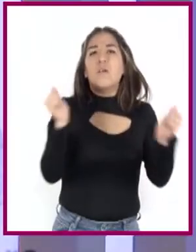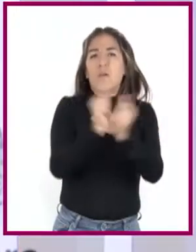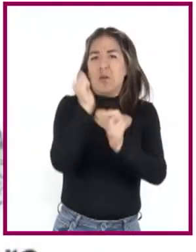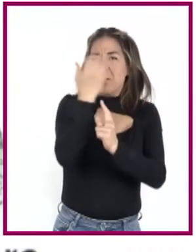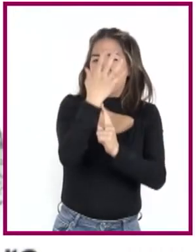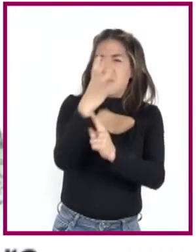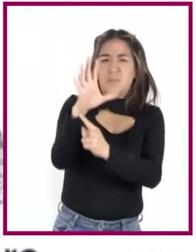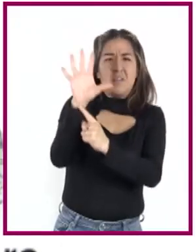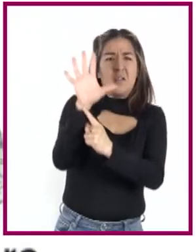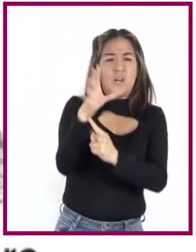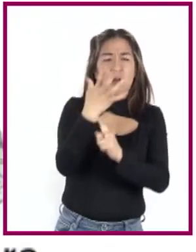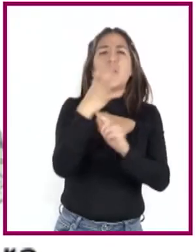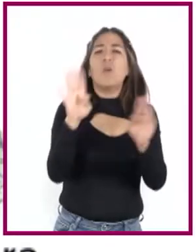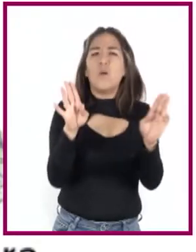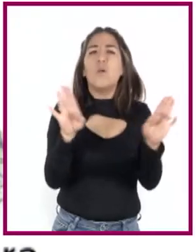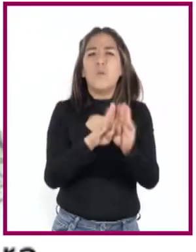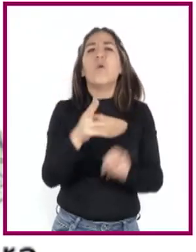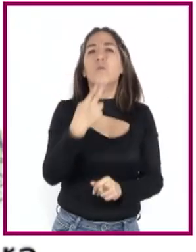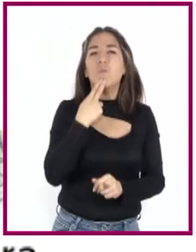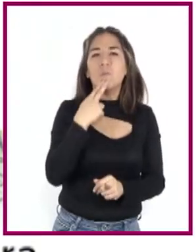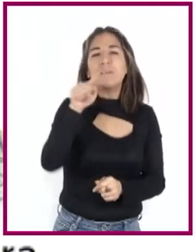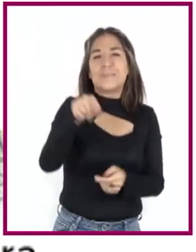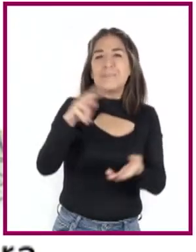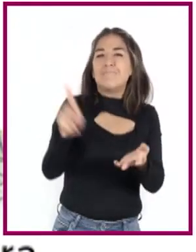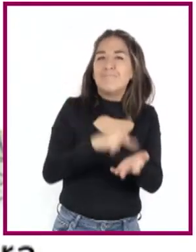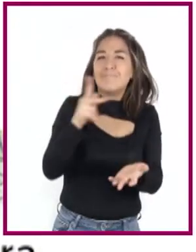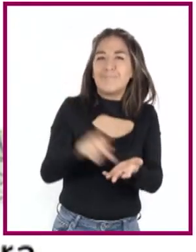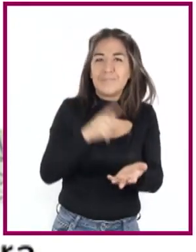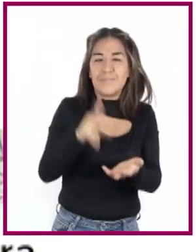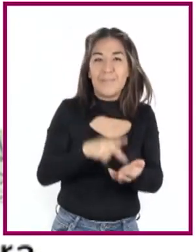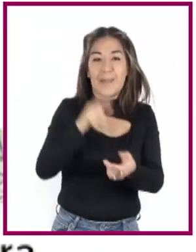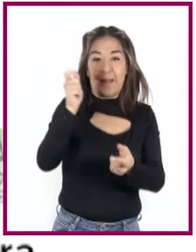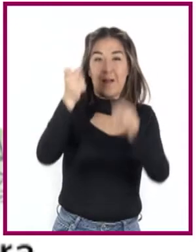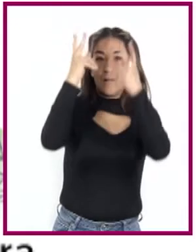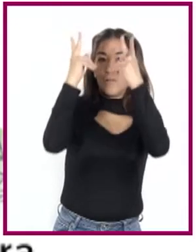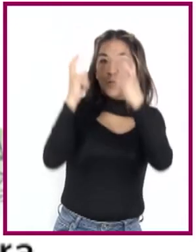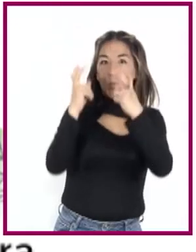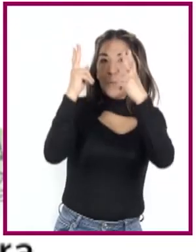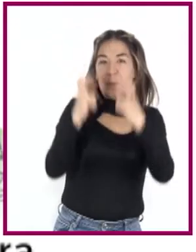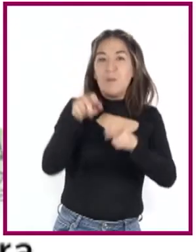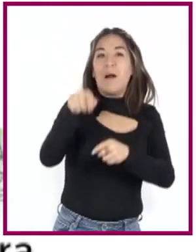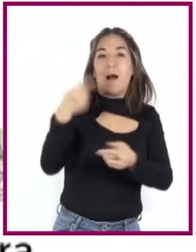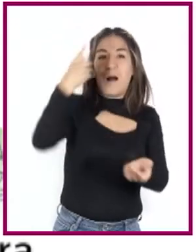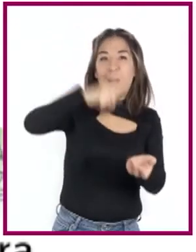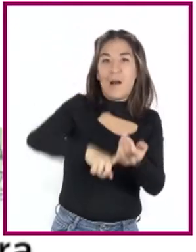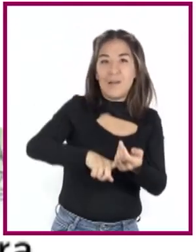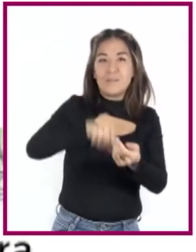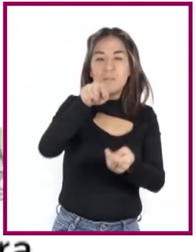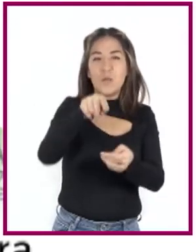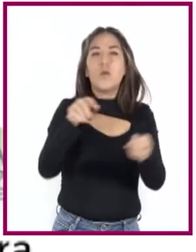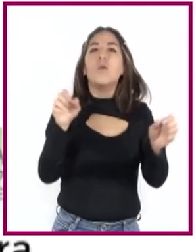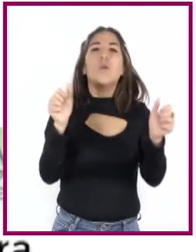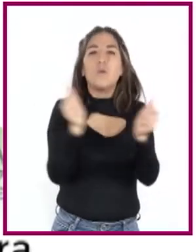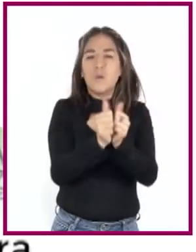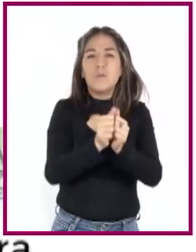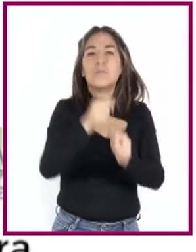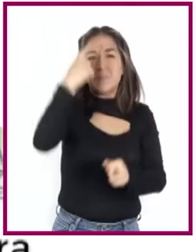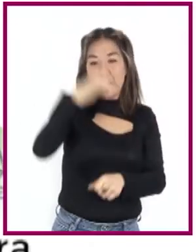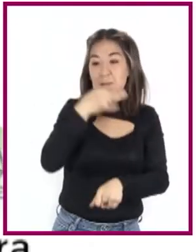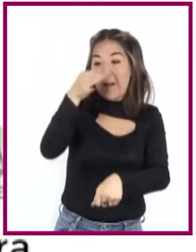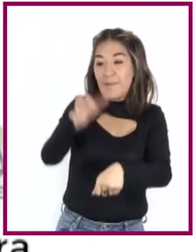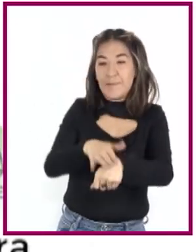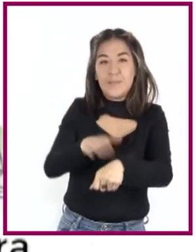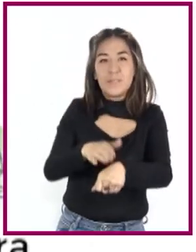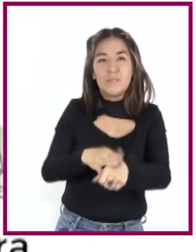comunicaciones funciona como una estación repetidora. Las antenas receptoras del satélite recogen las señales transmitidas por